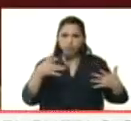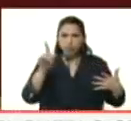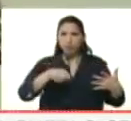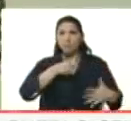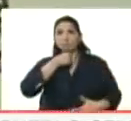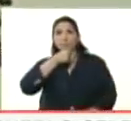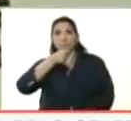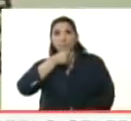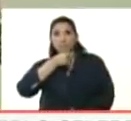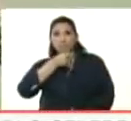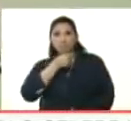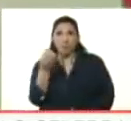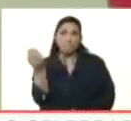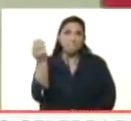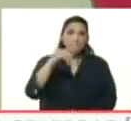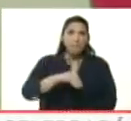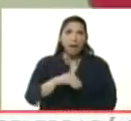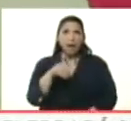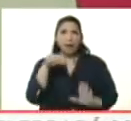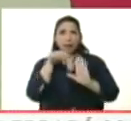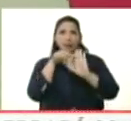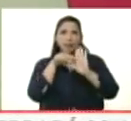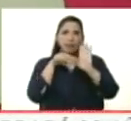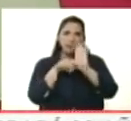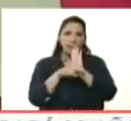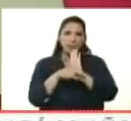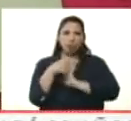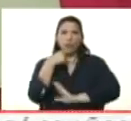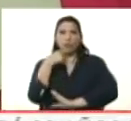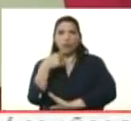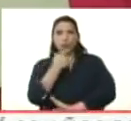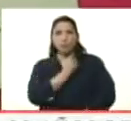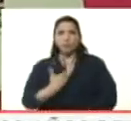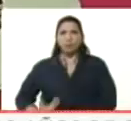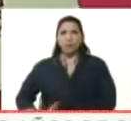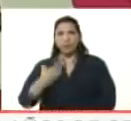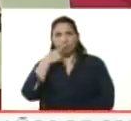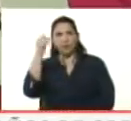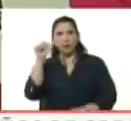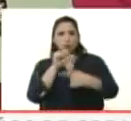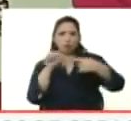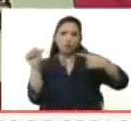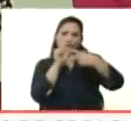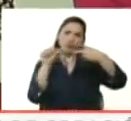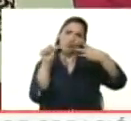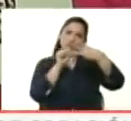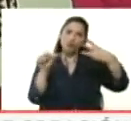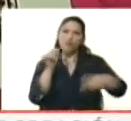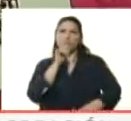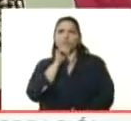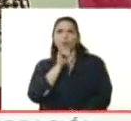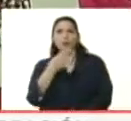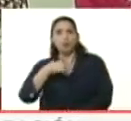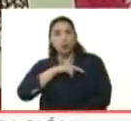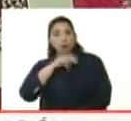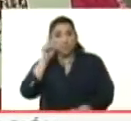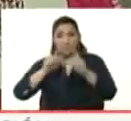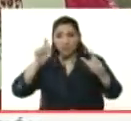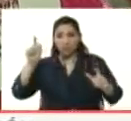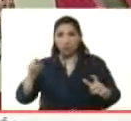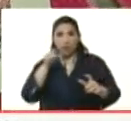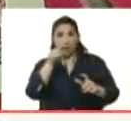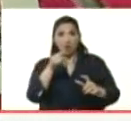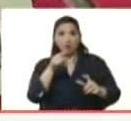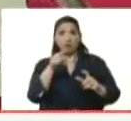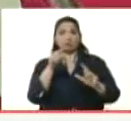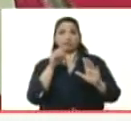prensa, más los lineamientos que dé el compañero presidente Nicolás Maduro semanalmente, estamos informando a nuestra gente. Esa es la línea